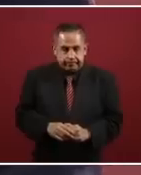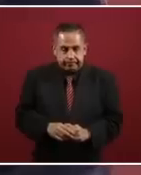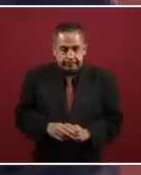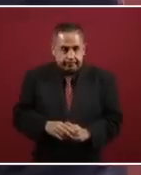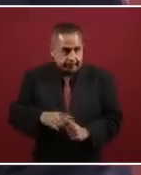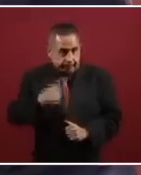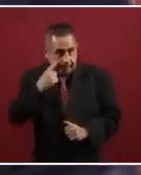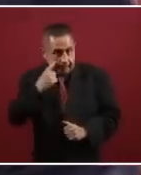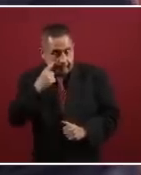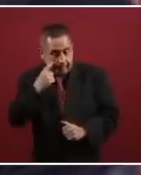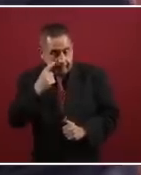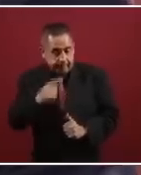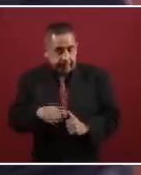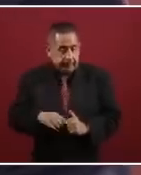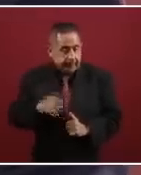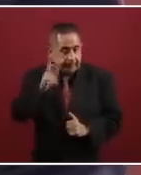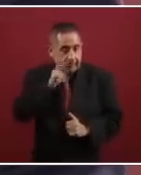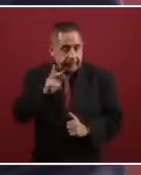demuestre